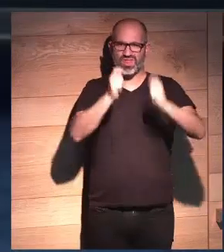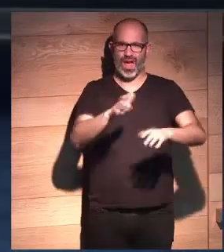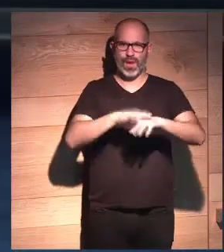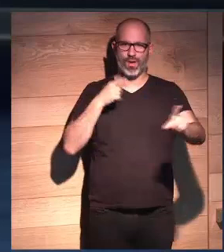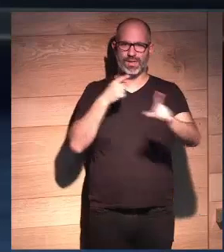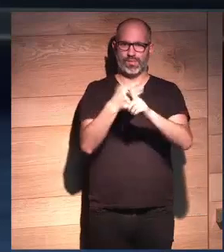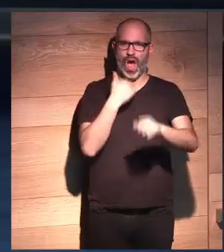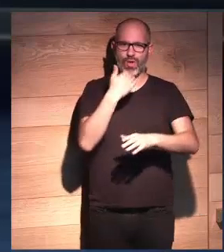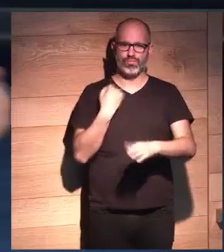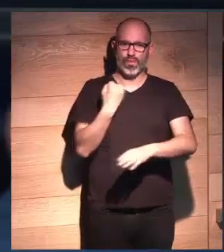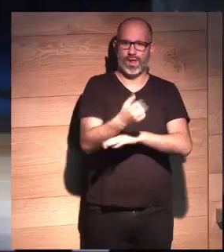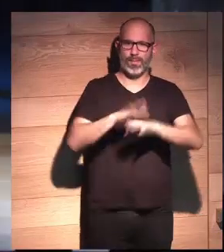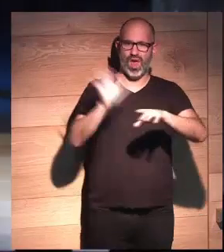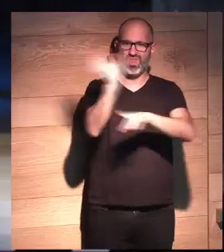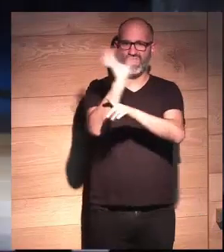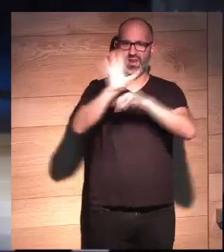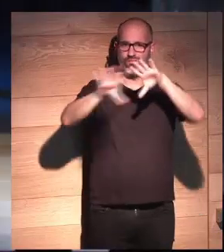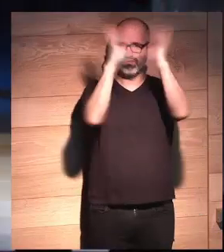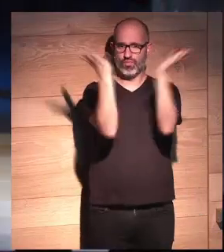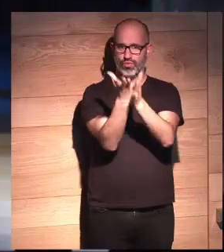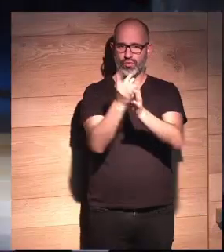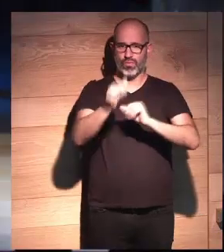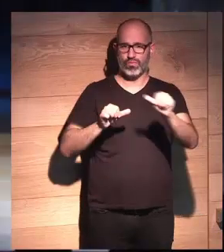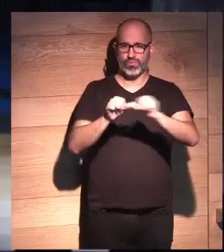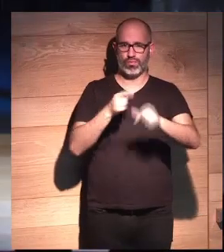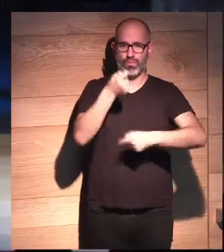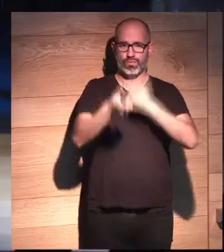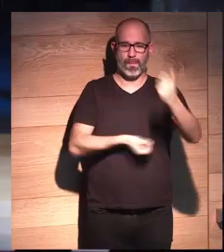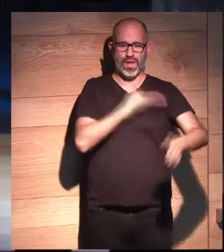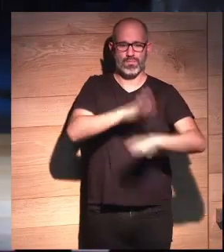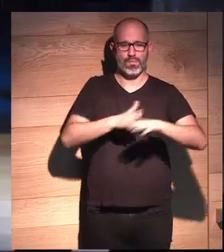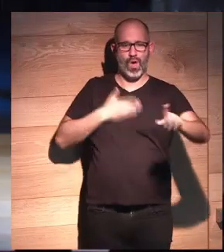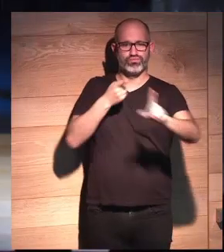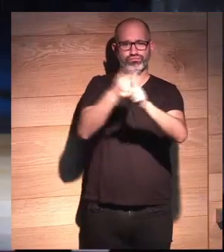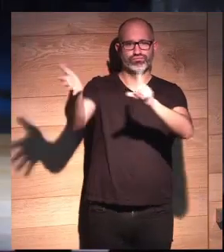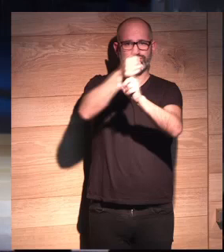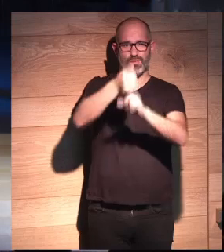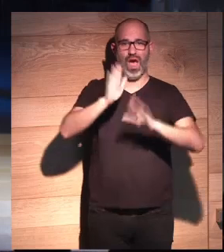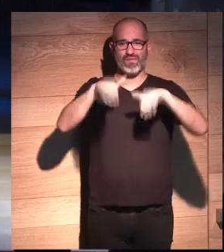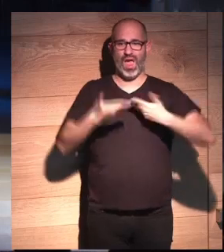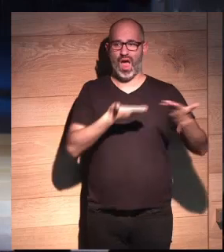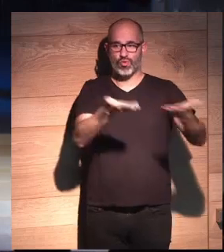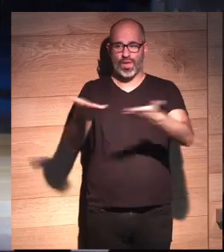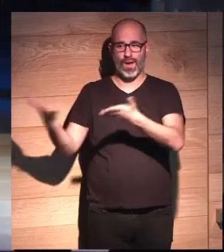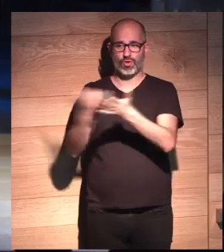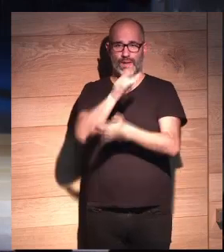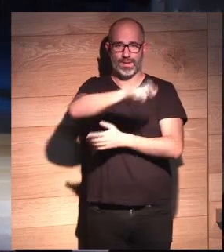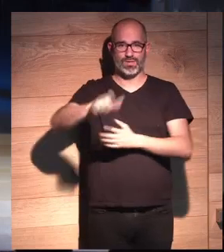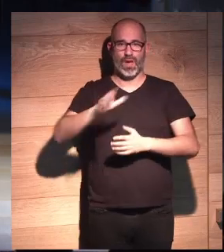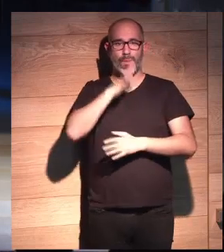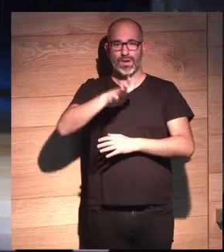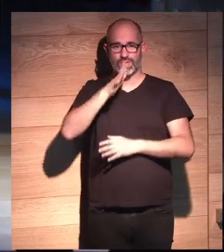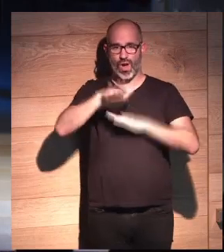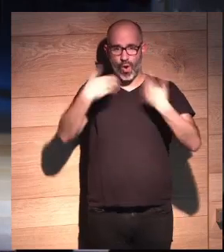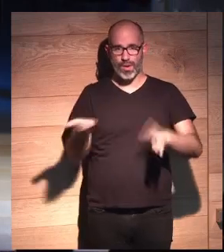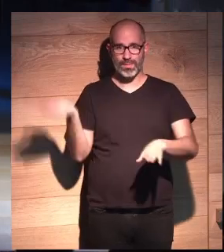arena, de coger mi pasión e ir a por ella, ayudando de esta manera a otras personas. Por eso os